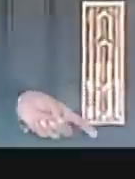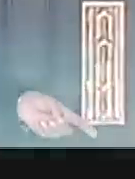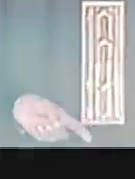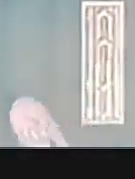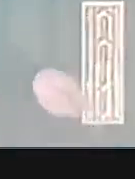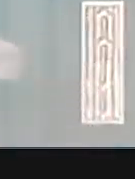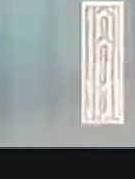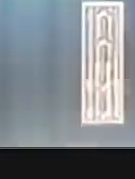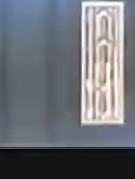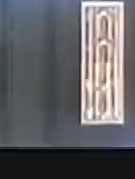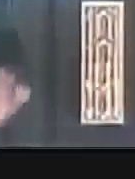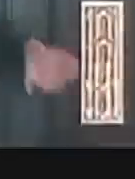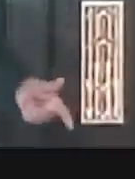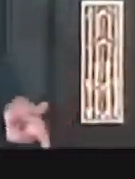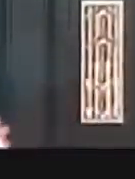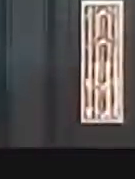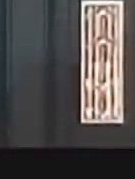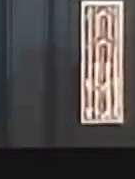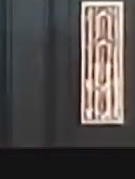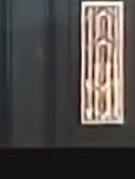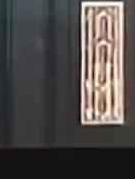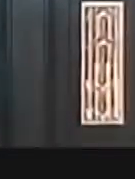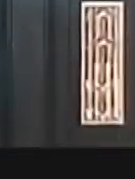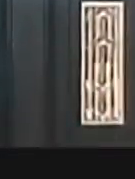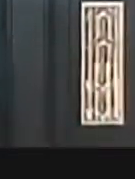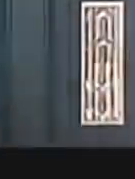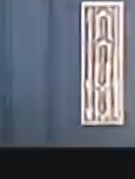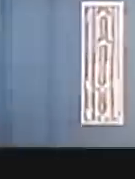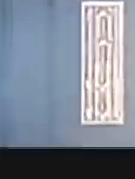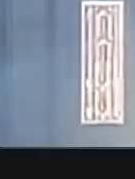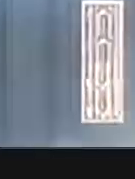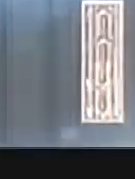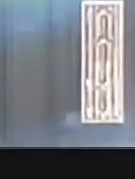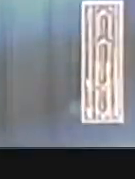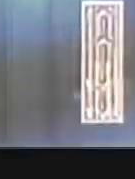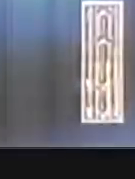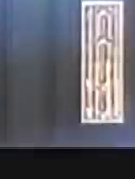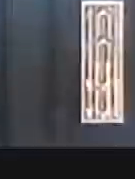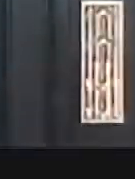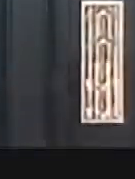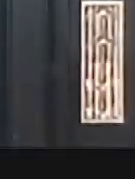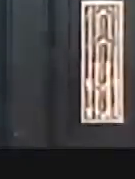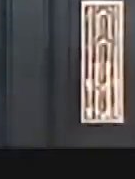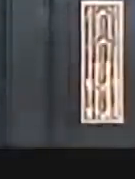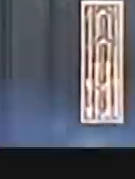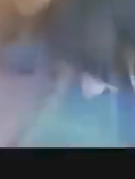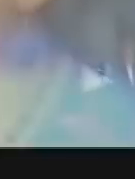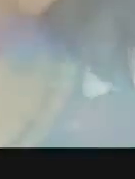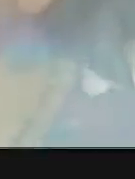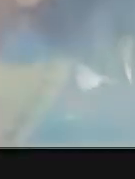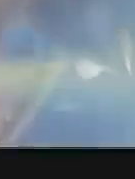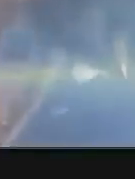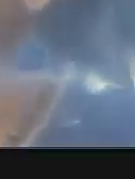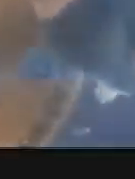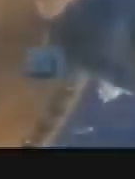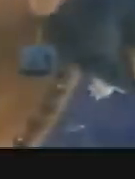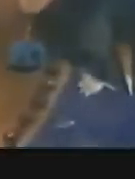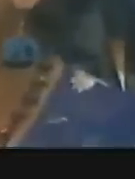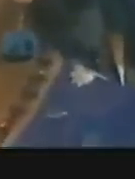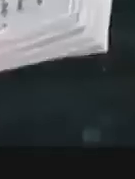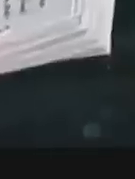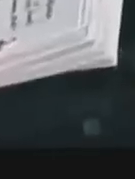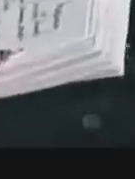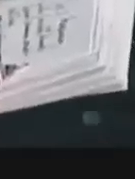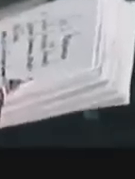ella, el modelo político nefasto al que dio nacimiento en estos últimos 40 años. Estamos